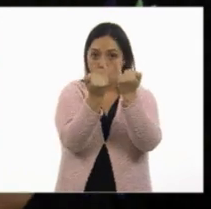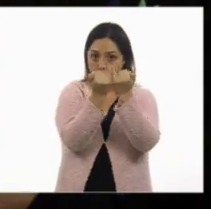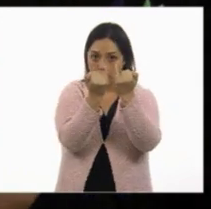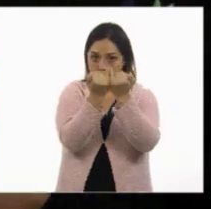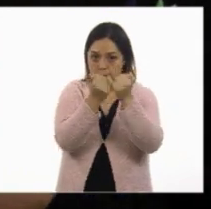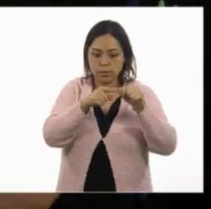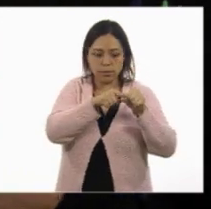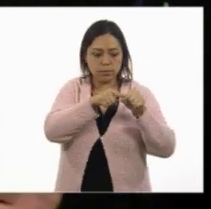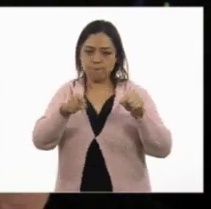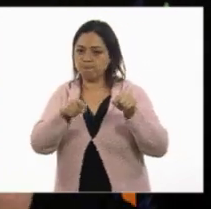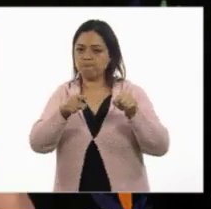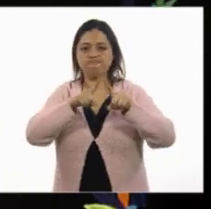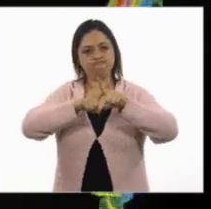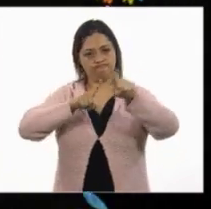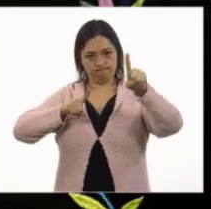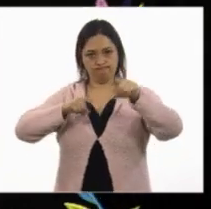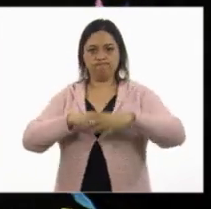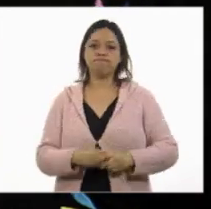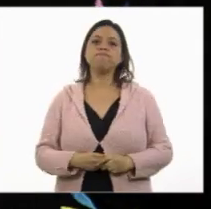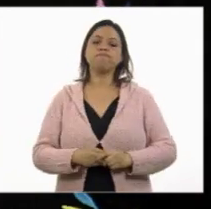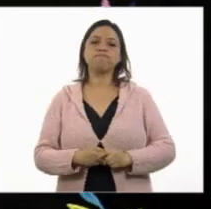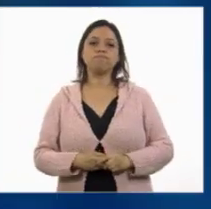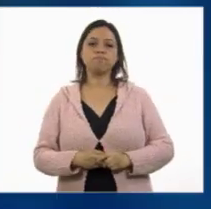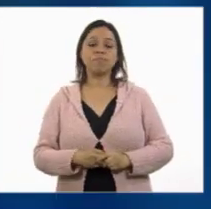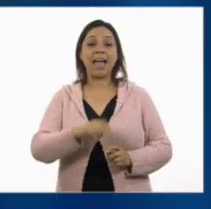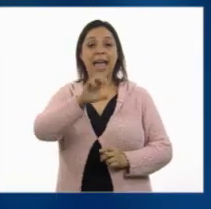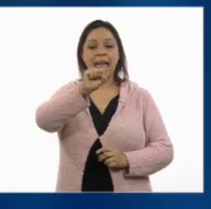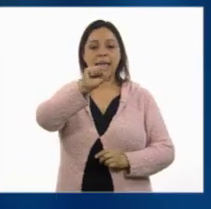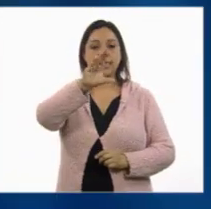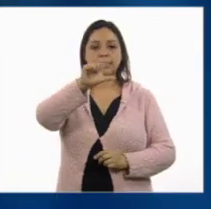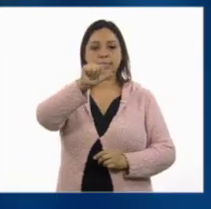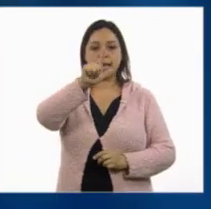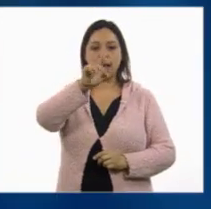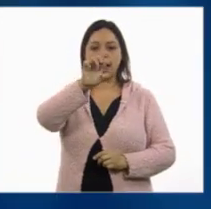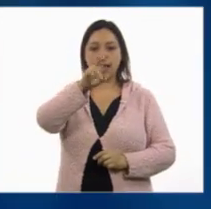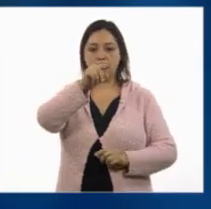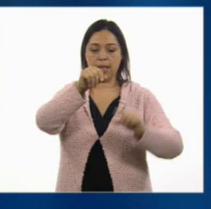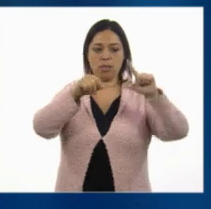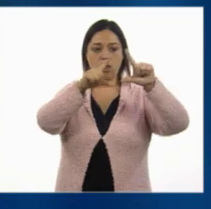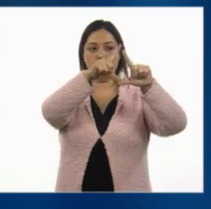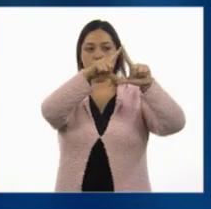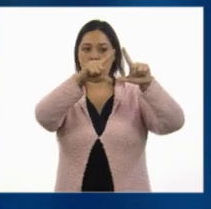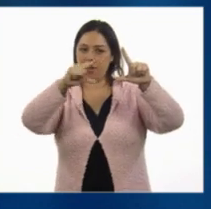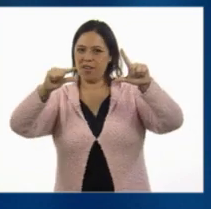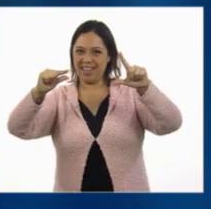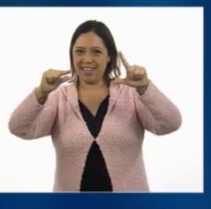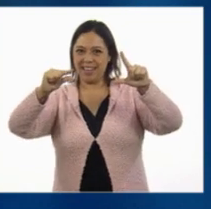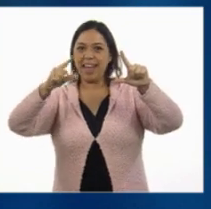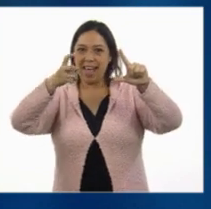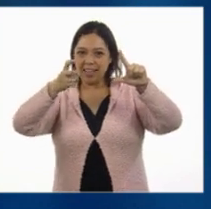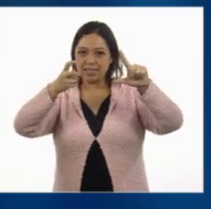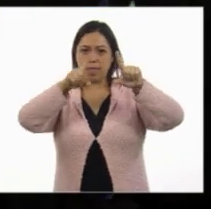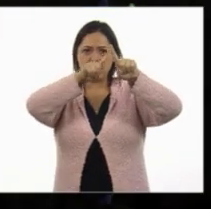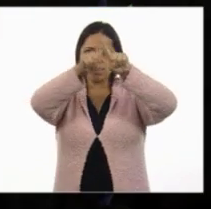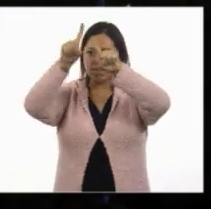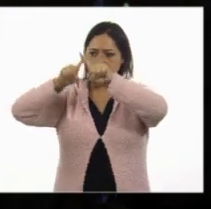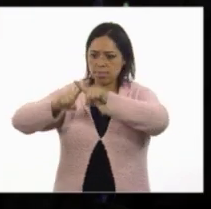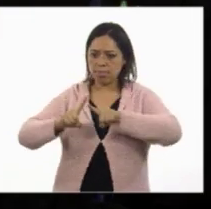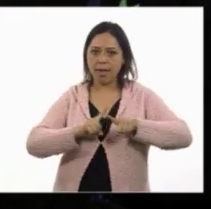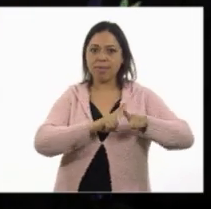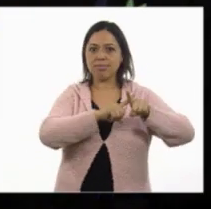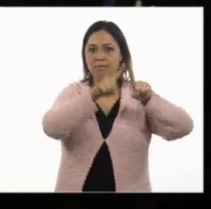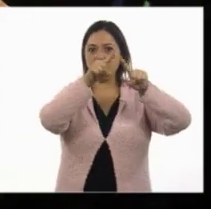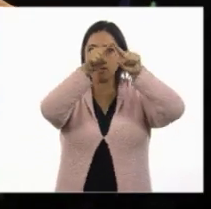uno de diferente medida. Y el escaleno, que tiene tres lados de diferente